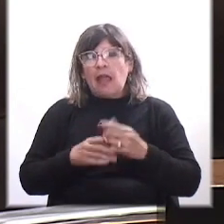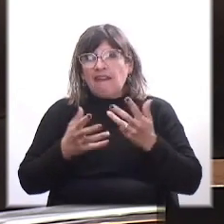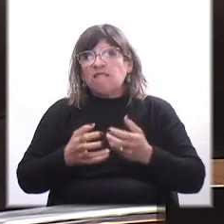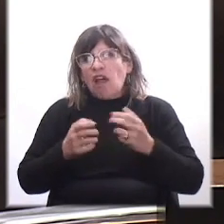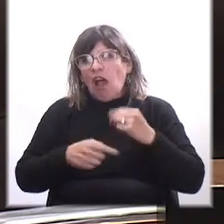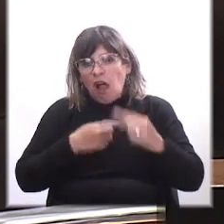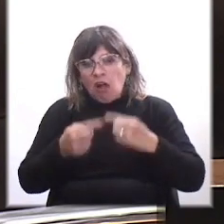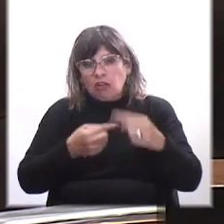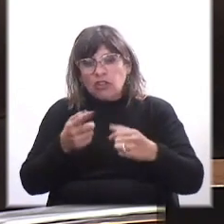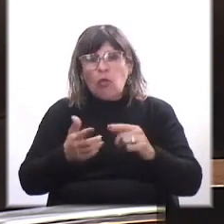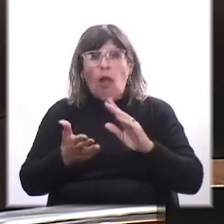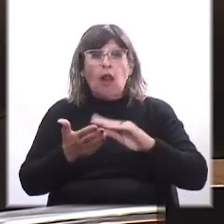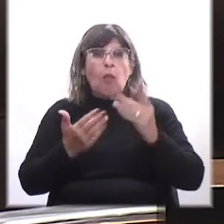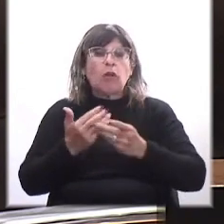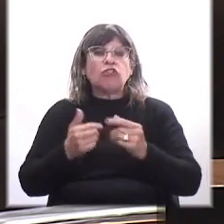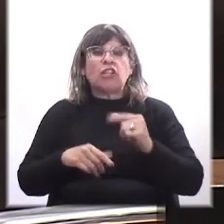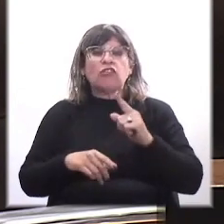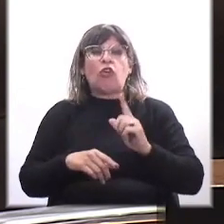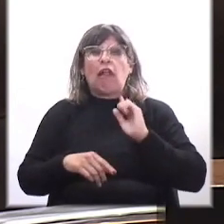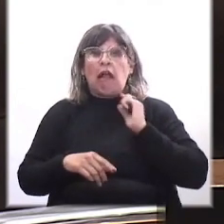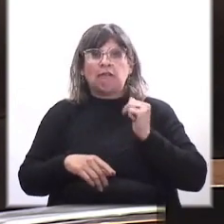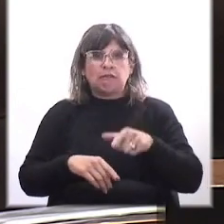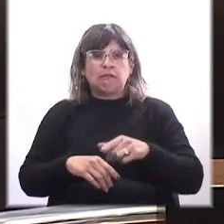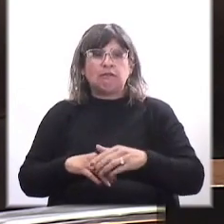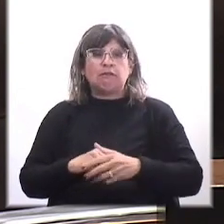con el proyecto de la regasificadora.